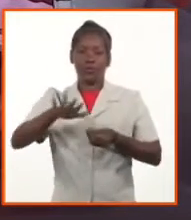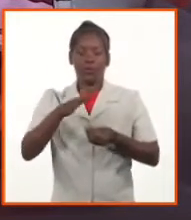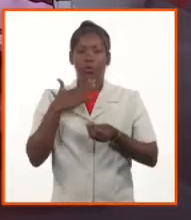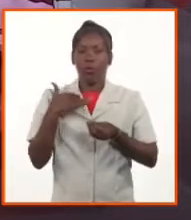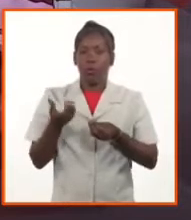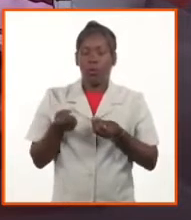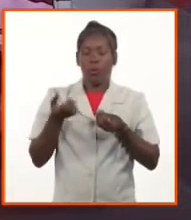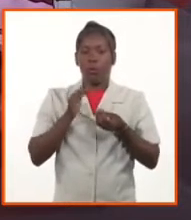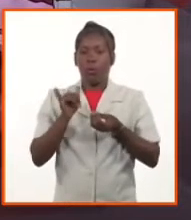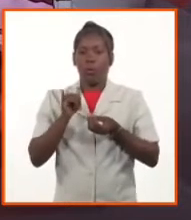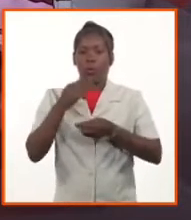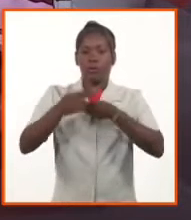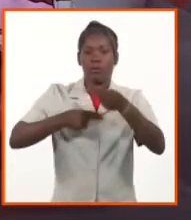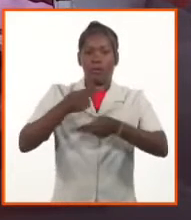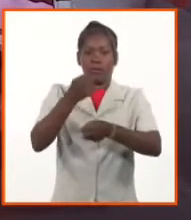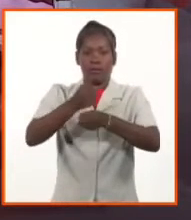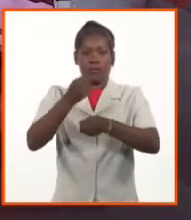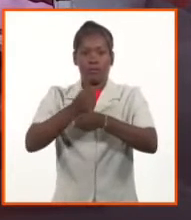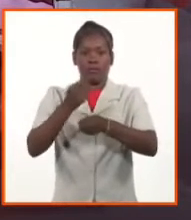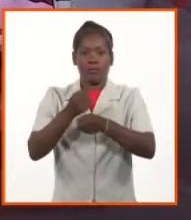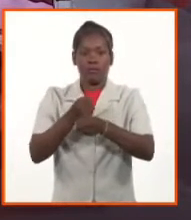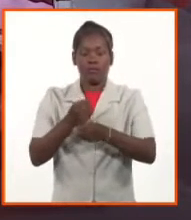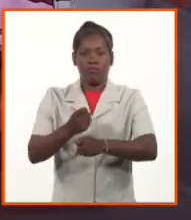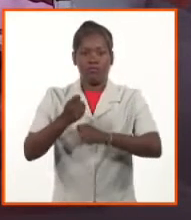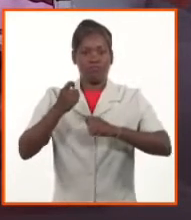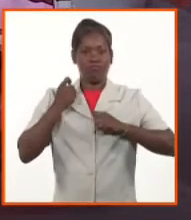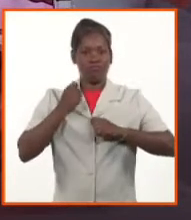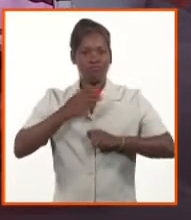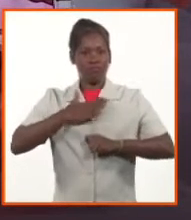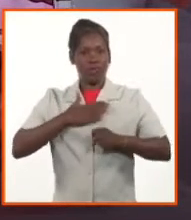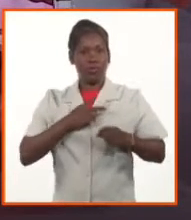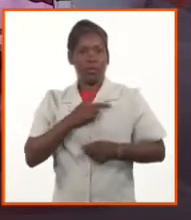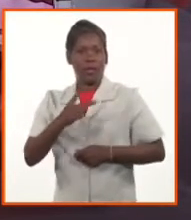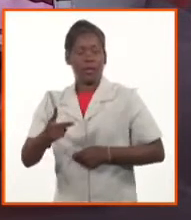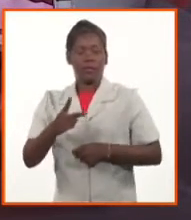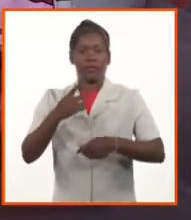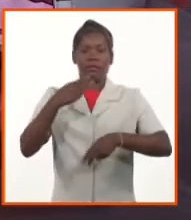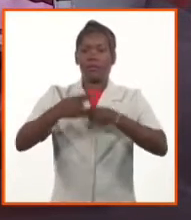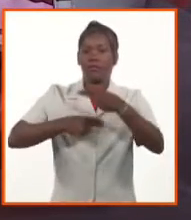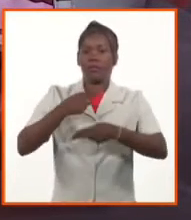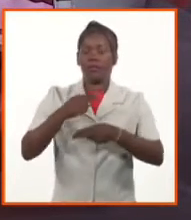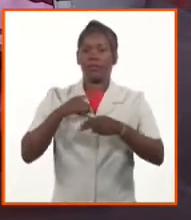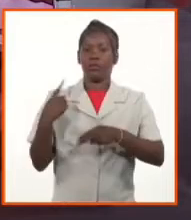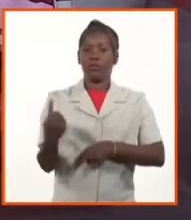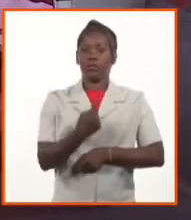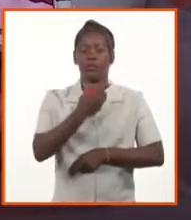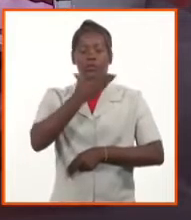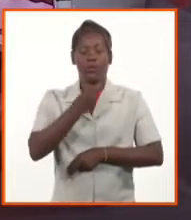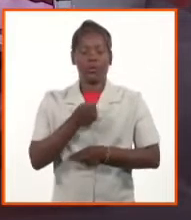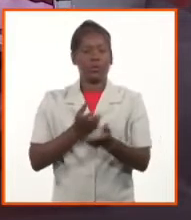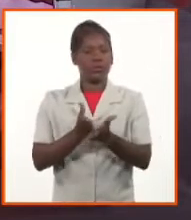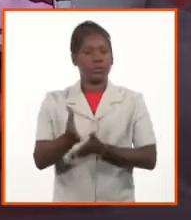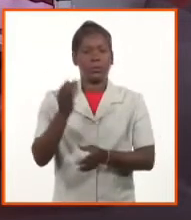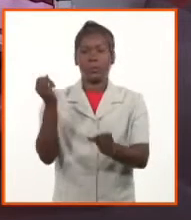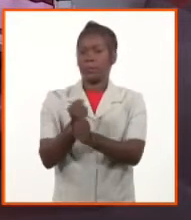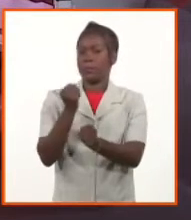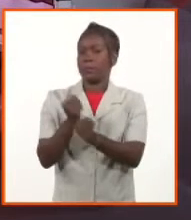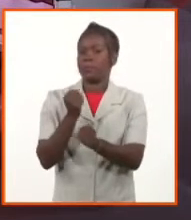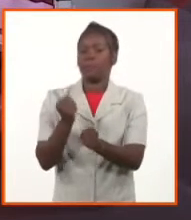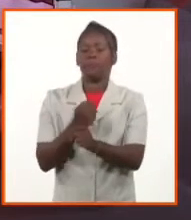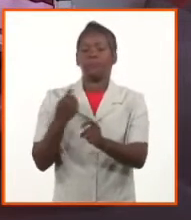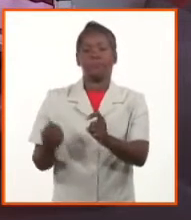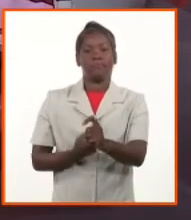vanguardia artística e intelectual cubana a nuestras realidades, a nuestros desafíos, y cómo seguir pues trabajando precisamente en